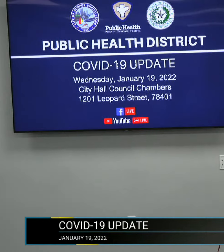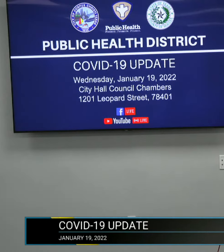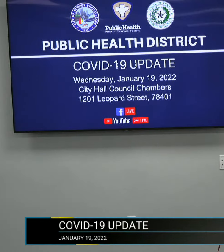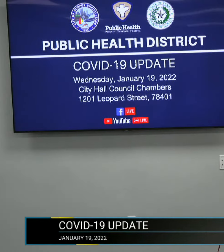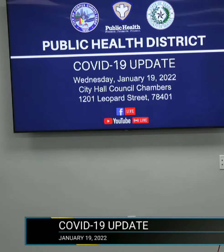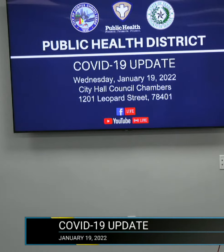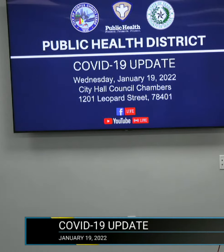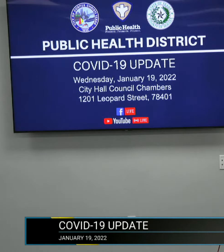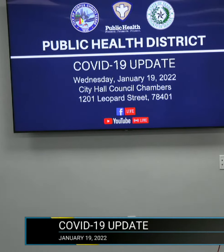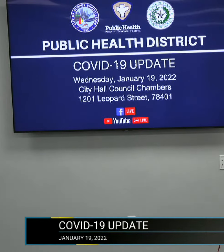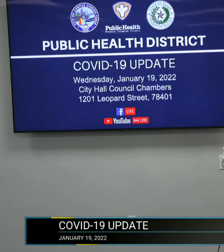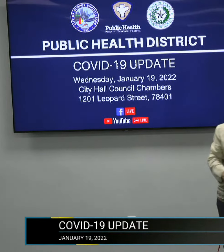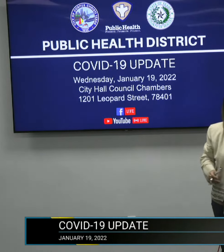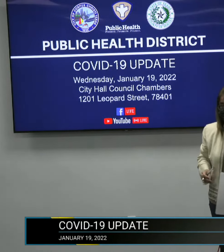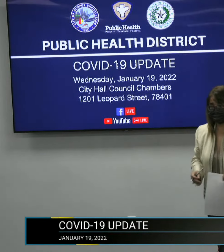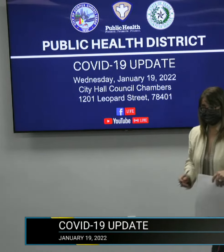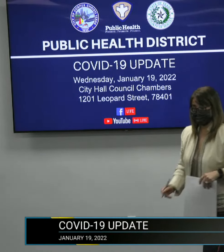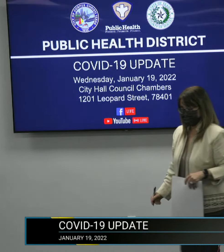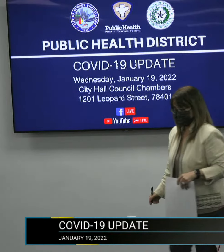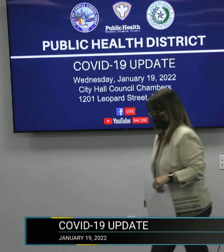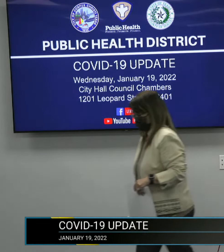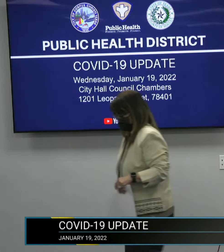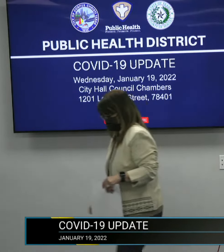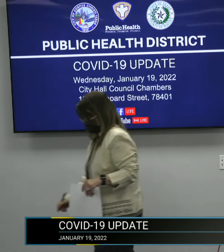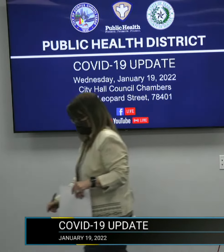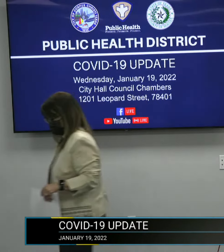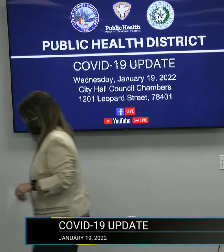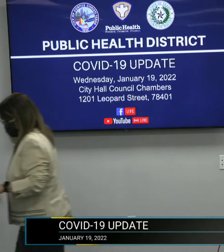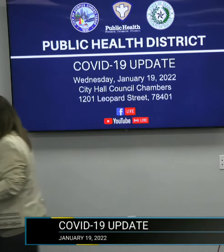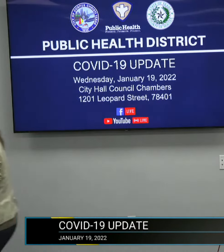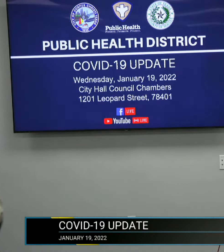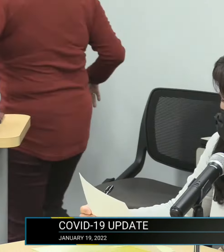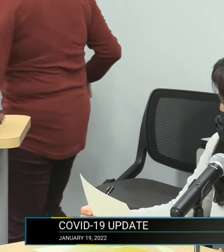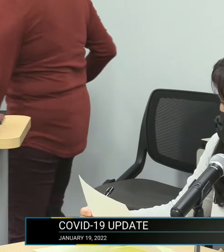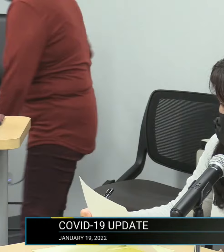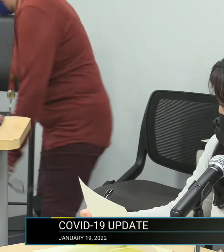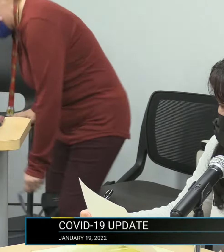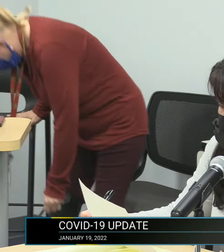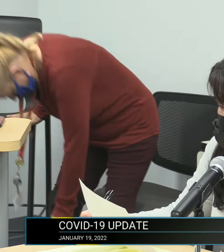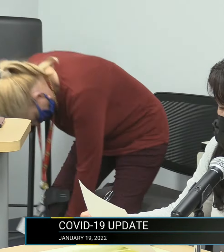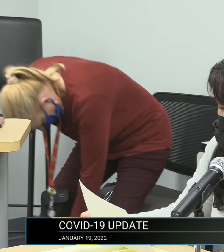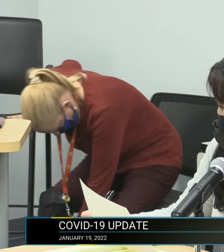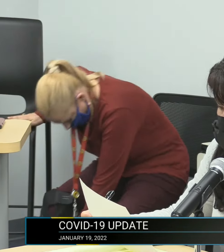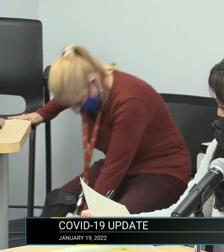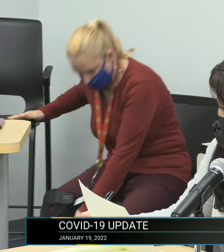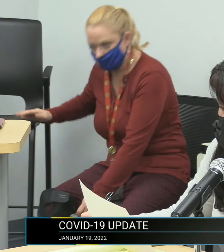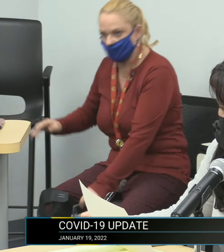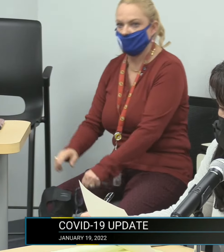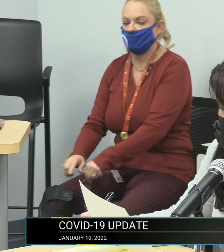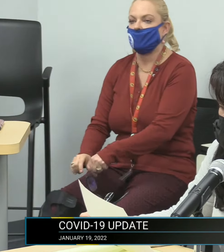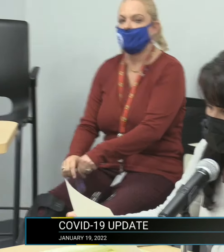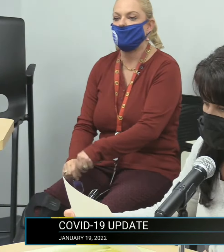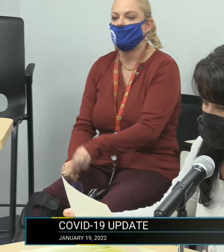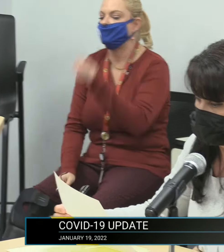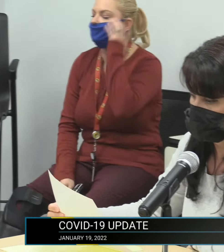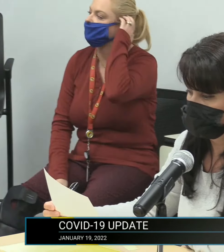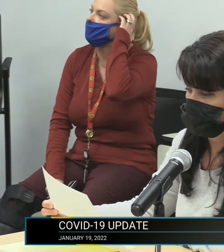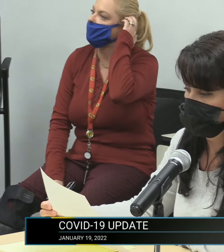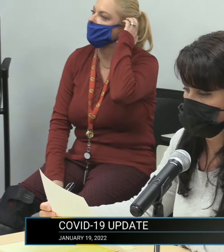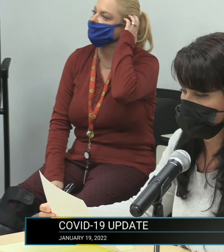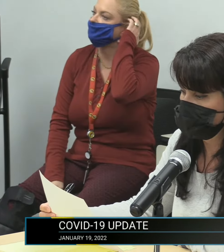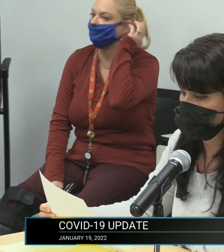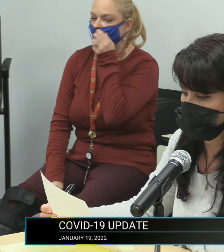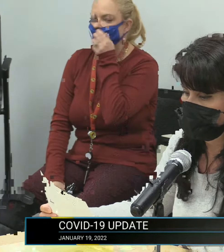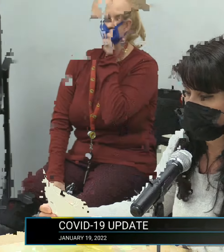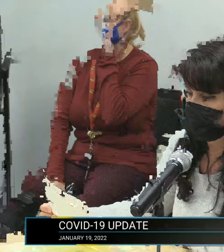Se han identificado 26 casos confirmados de Omicron en nuestra comunidad. El primer caso fue el 14 de diciembre. Las vacunas, especialmente los refuerzos,